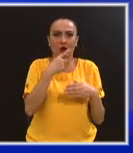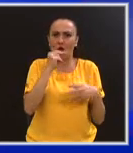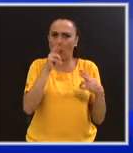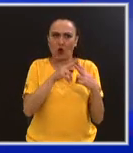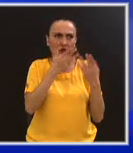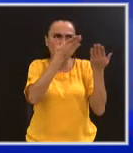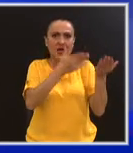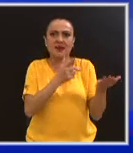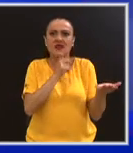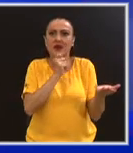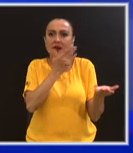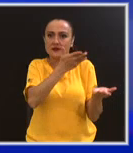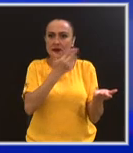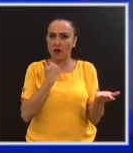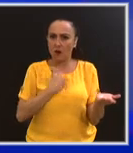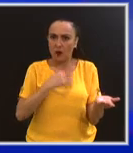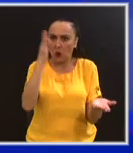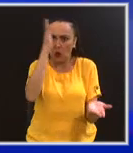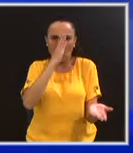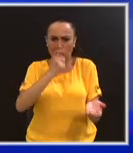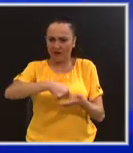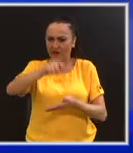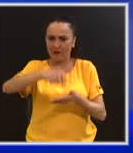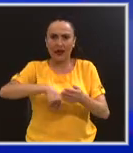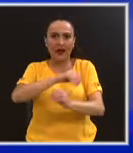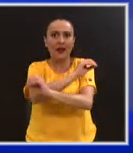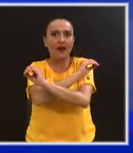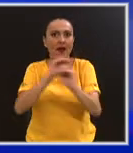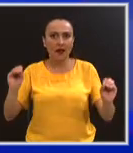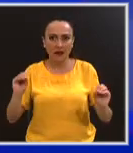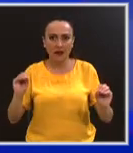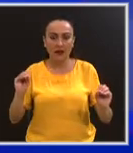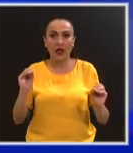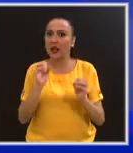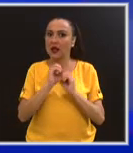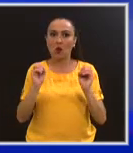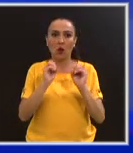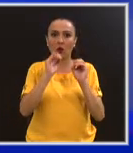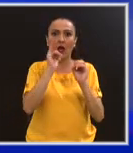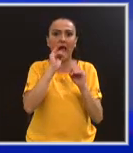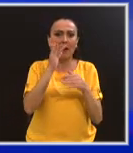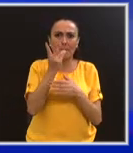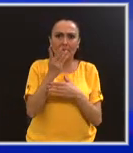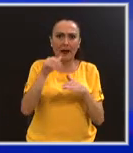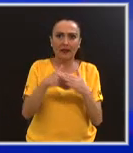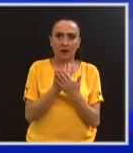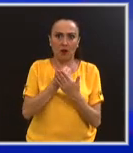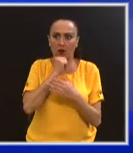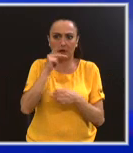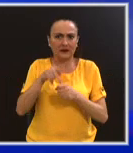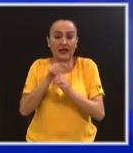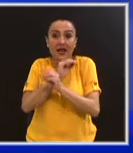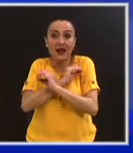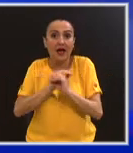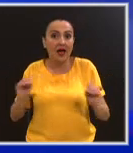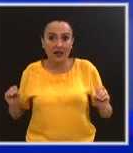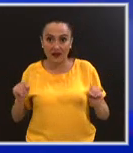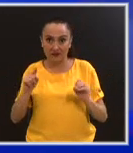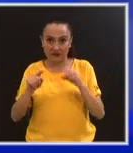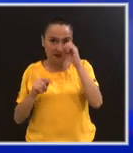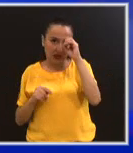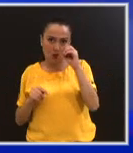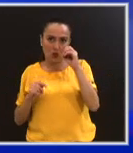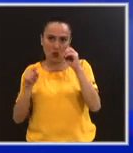conocía a ese hombre y que nunca había firmado ningún documento eh o ningún acta matrimonial ni mucho menos participado de ningún acto